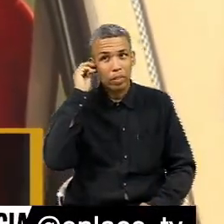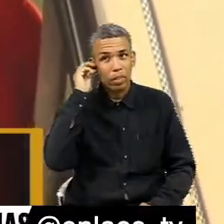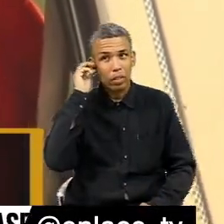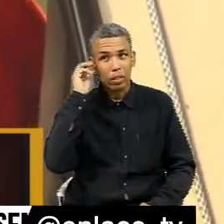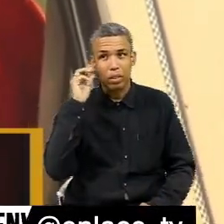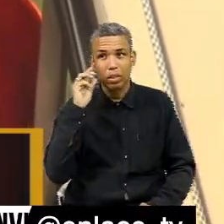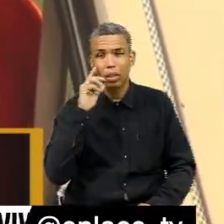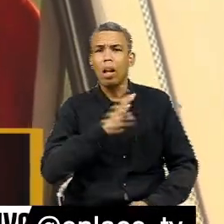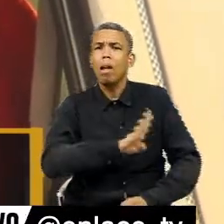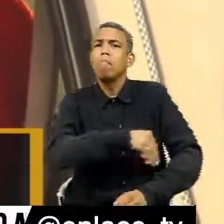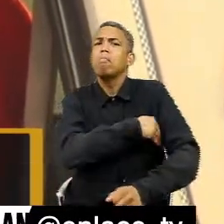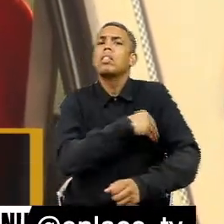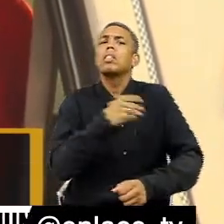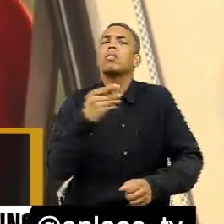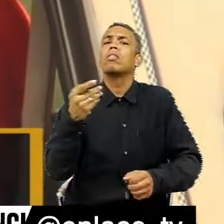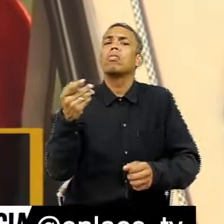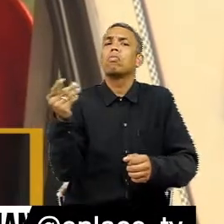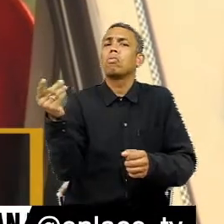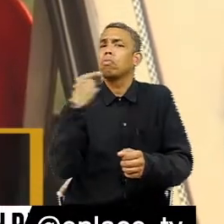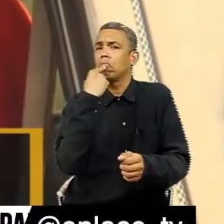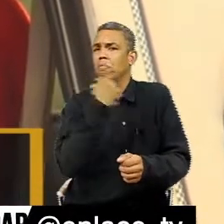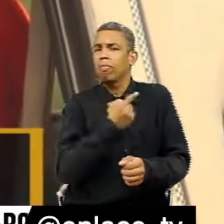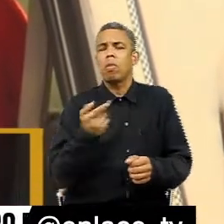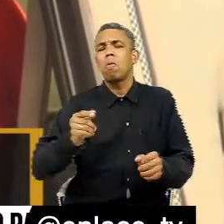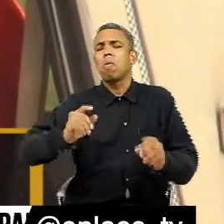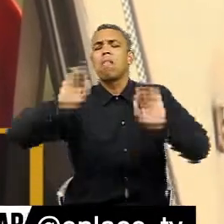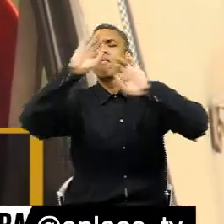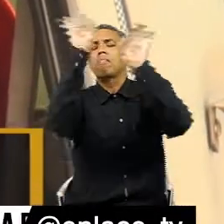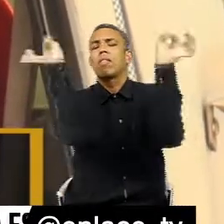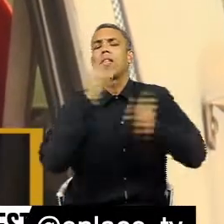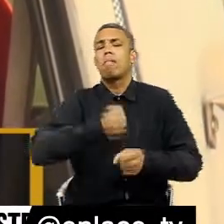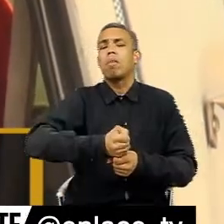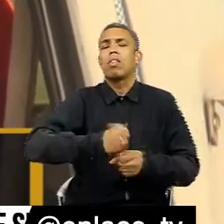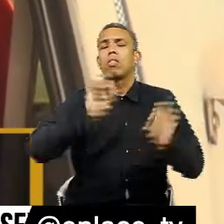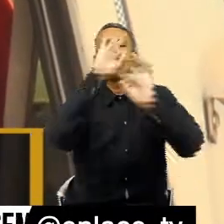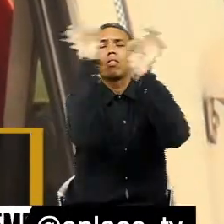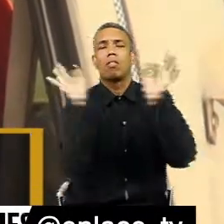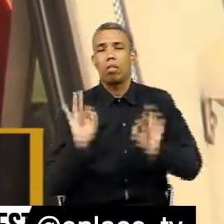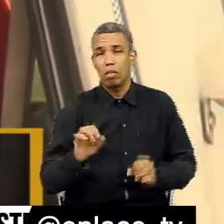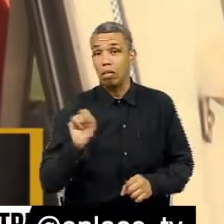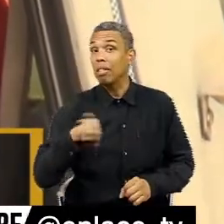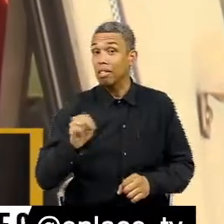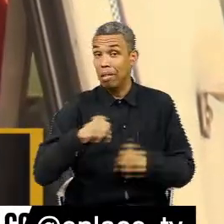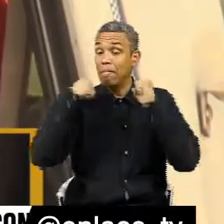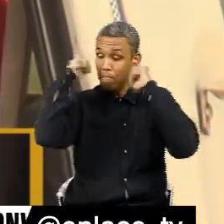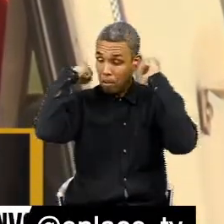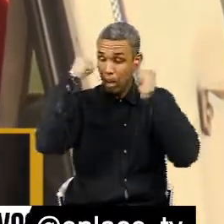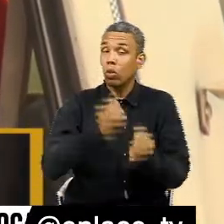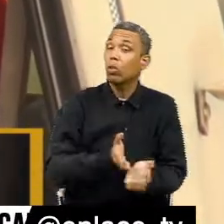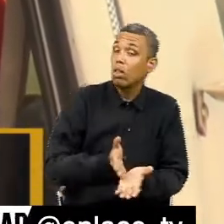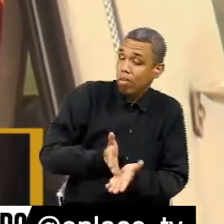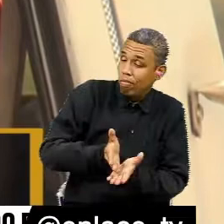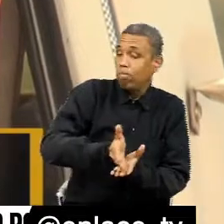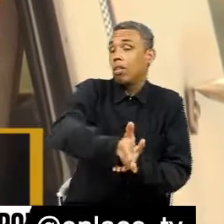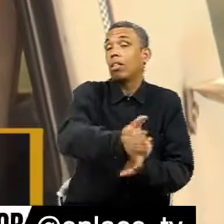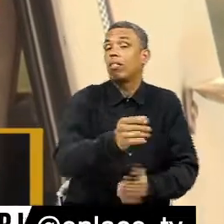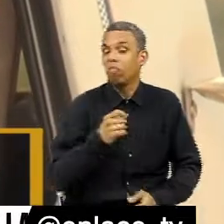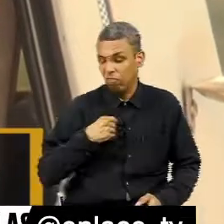hay paro, que paro de camionero no hay. Qué tristeza en esta vida. El paro sí existe. Sí, el paro sí existe. Ahí estamos haciendo